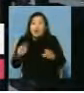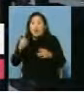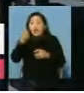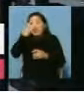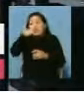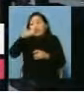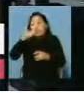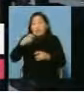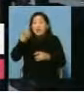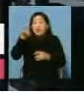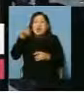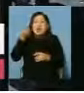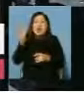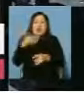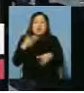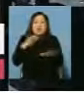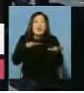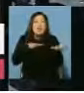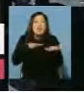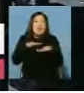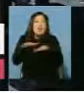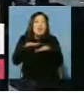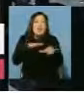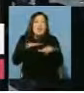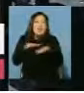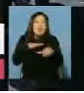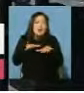domingo, prácticamente